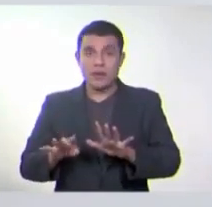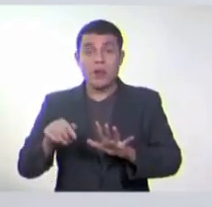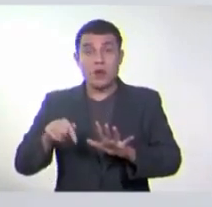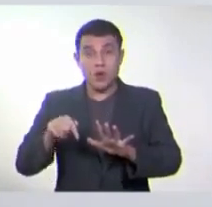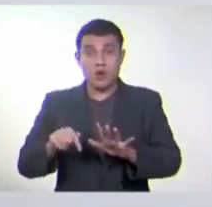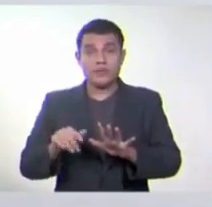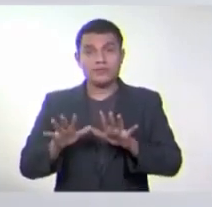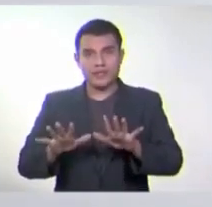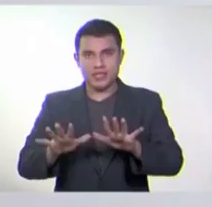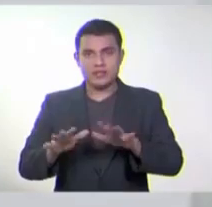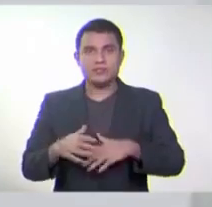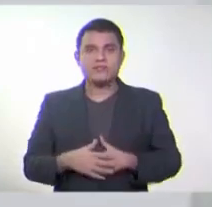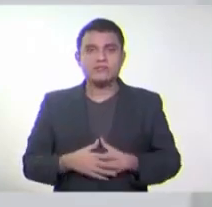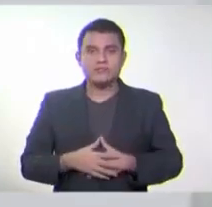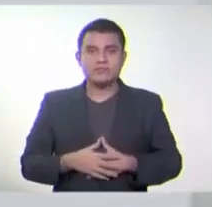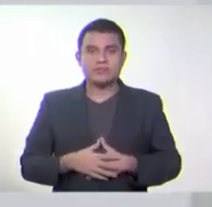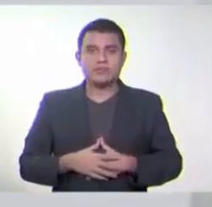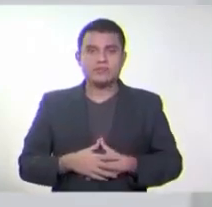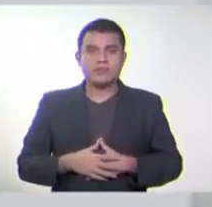tendría 10.